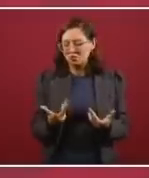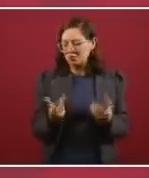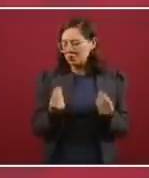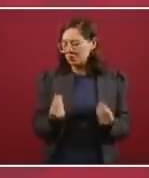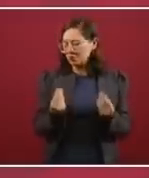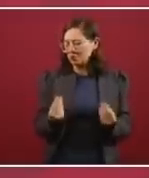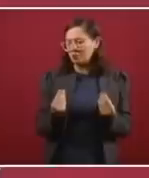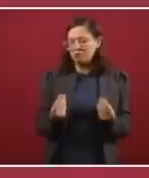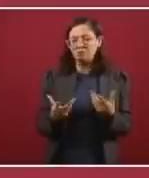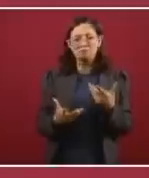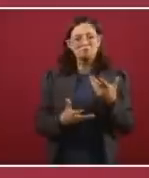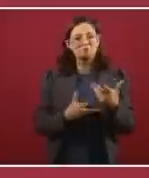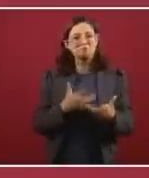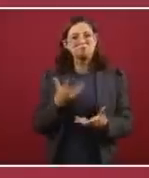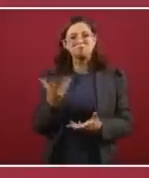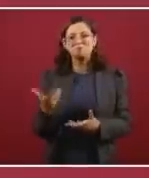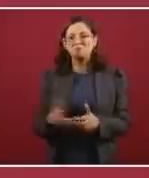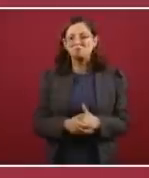muy